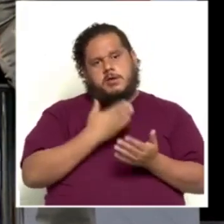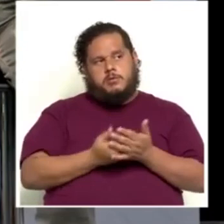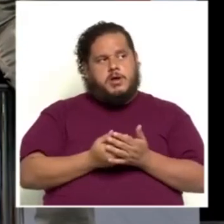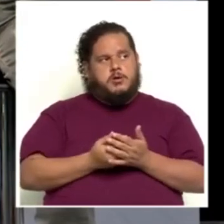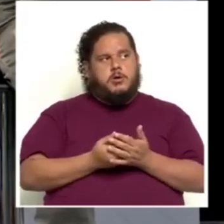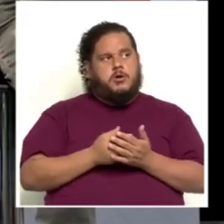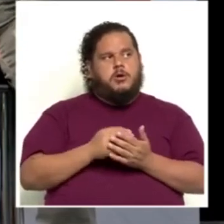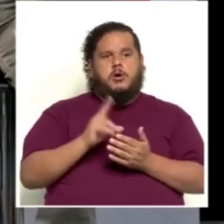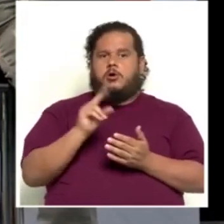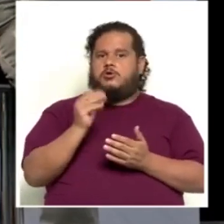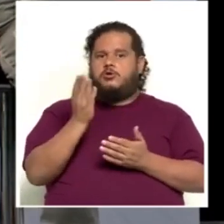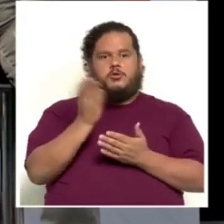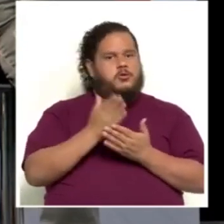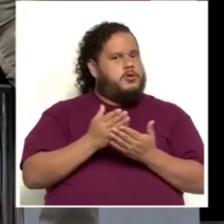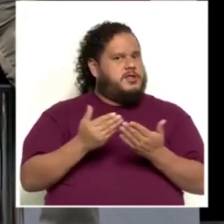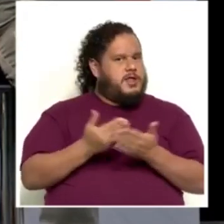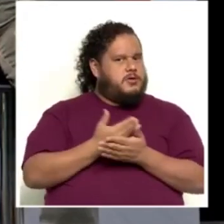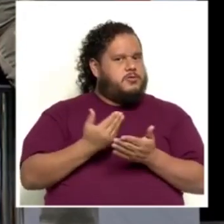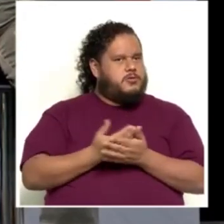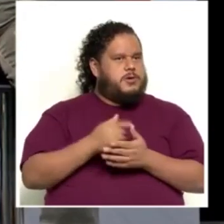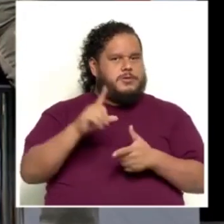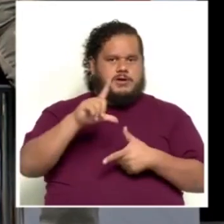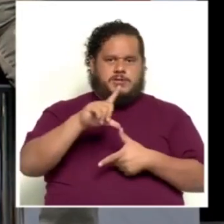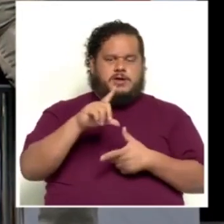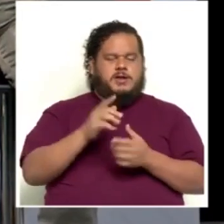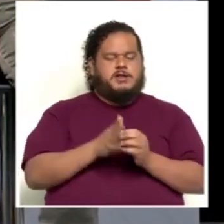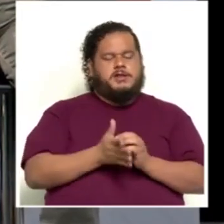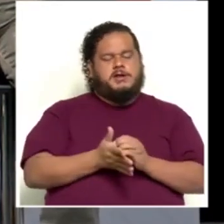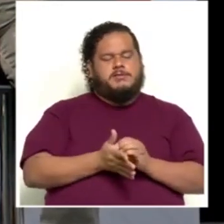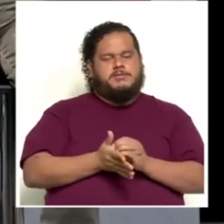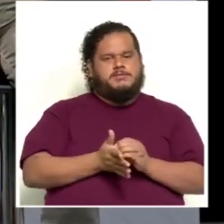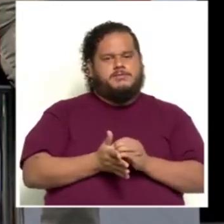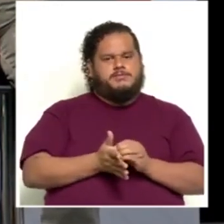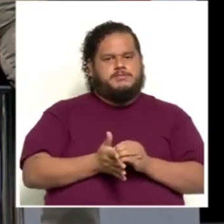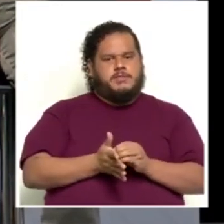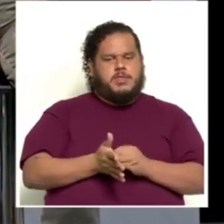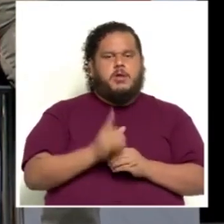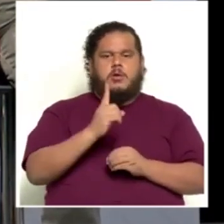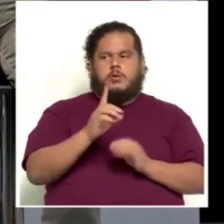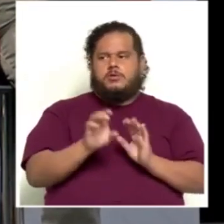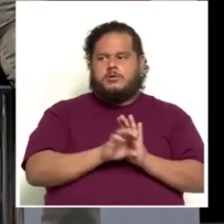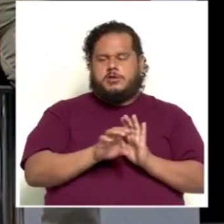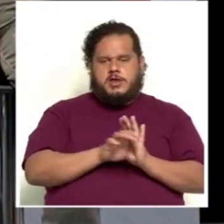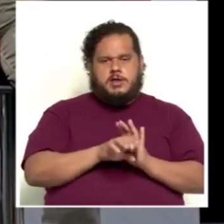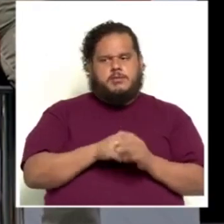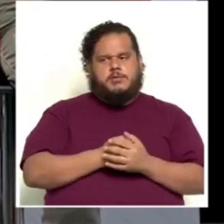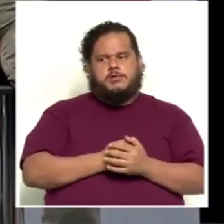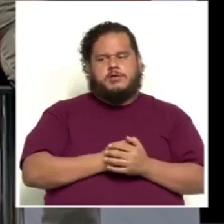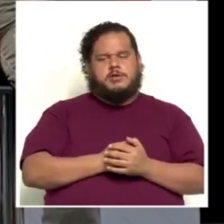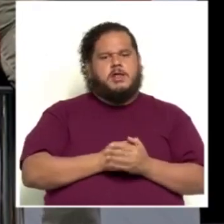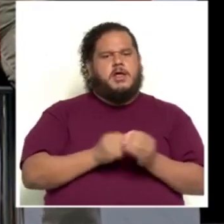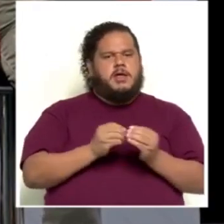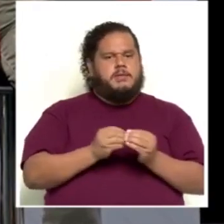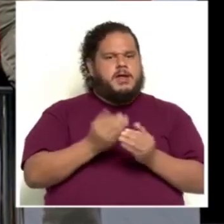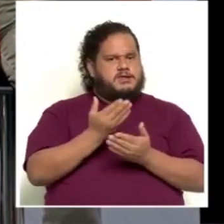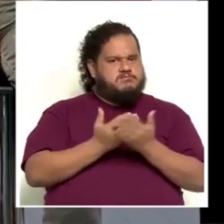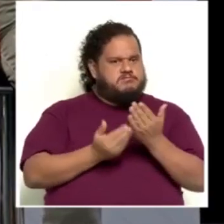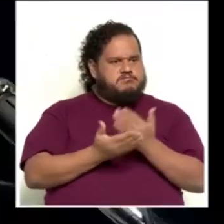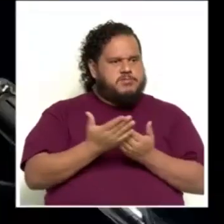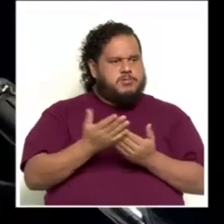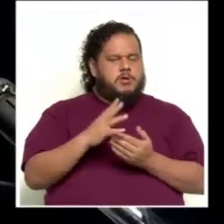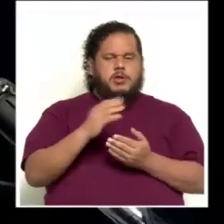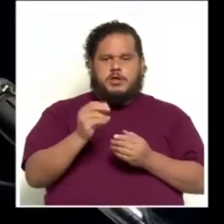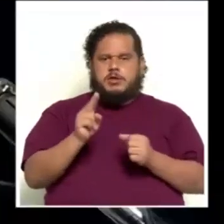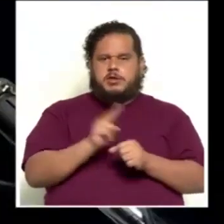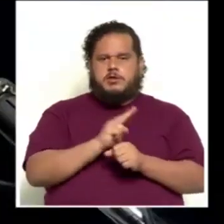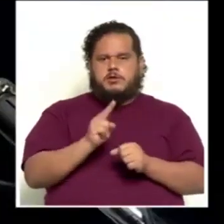tampoco es un fenómeno nuevo, ¿verdad? En América Latina, ¿verdad? Uno de los ejemplos más a mano y que se